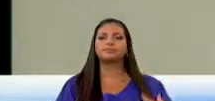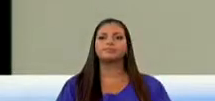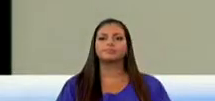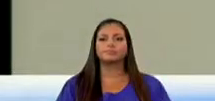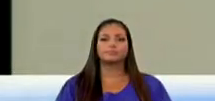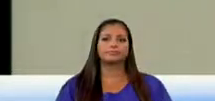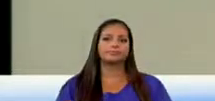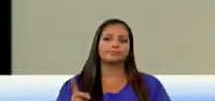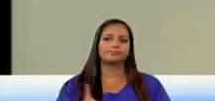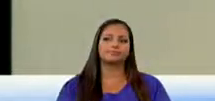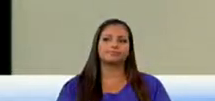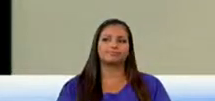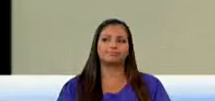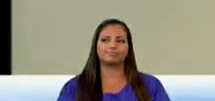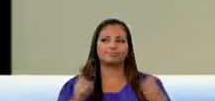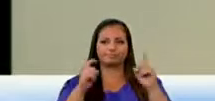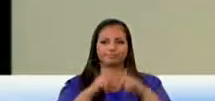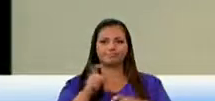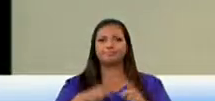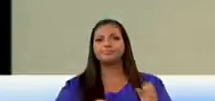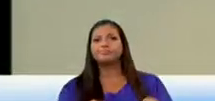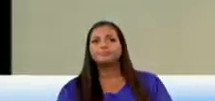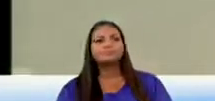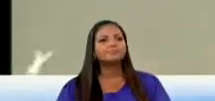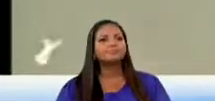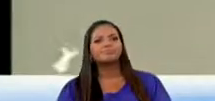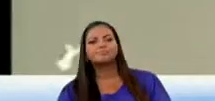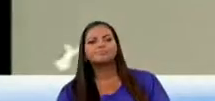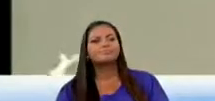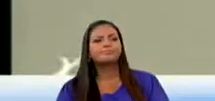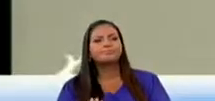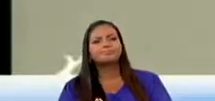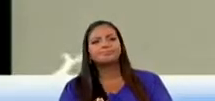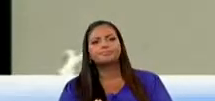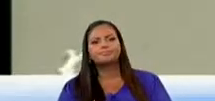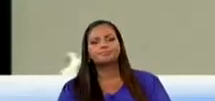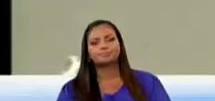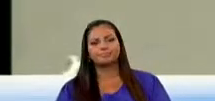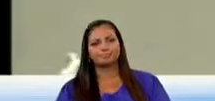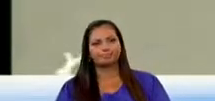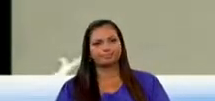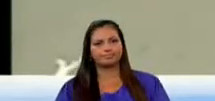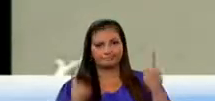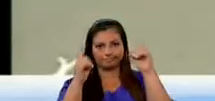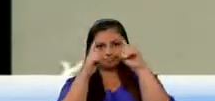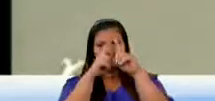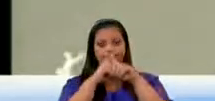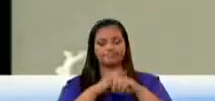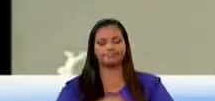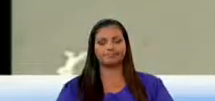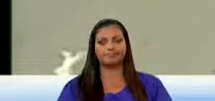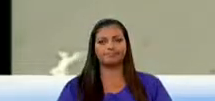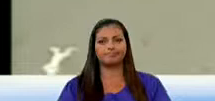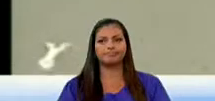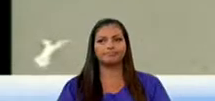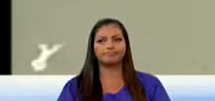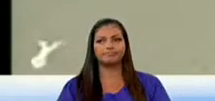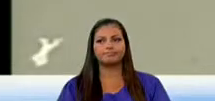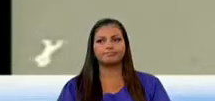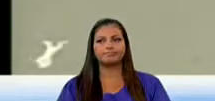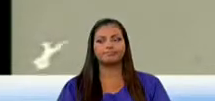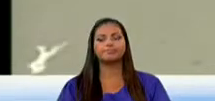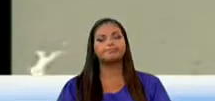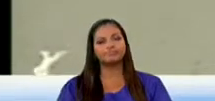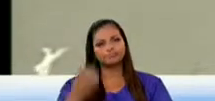la vuelta y, bueno, pues... Ese es el mayor padecimiento para estas personas. Es el reporte que